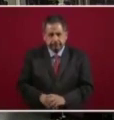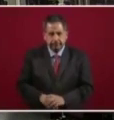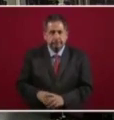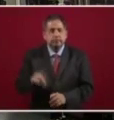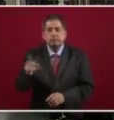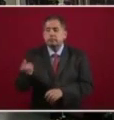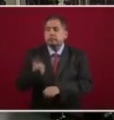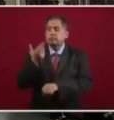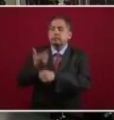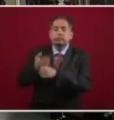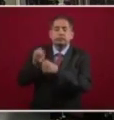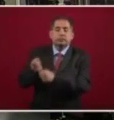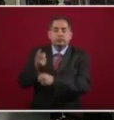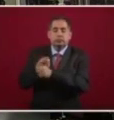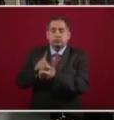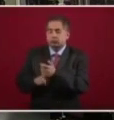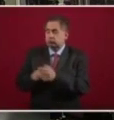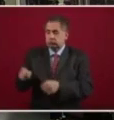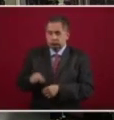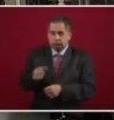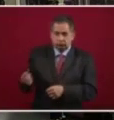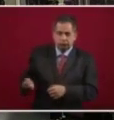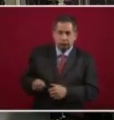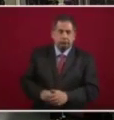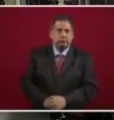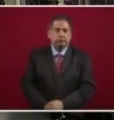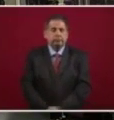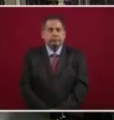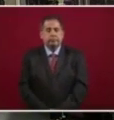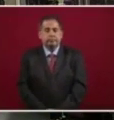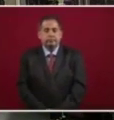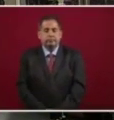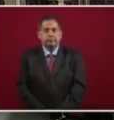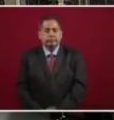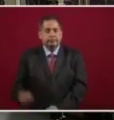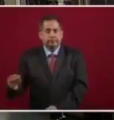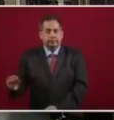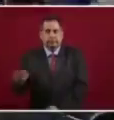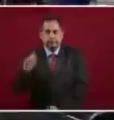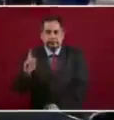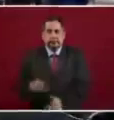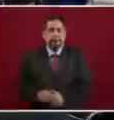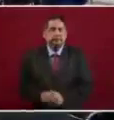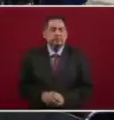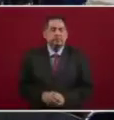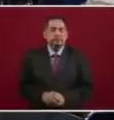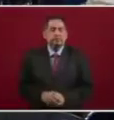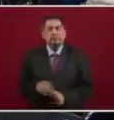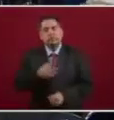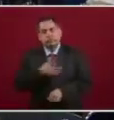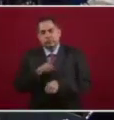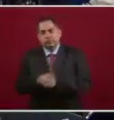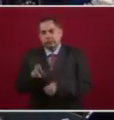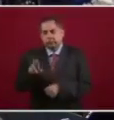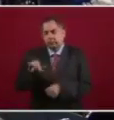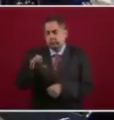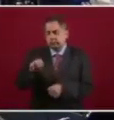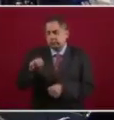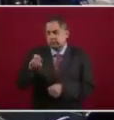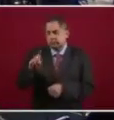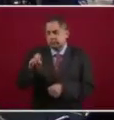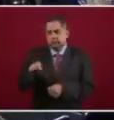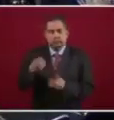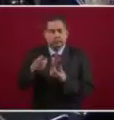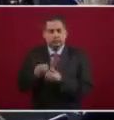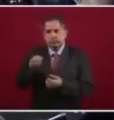el secretario de Seguridad Pública. El presidente Trump acaba de señalar que espera su llamada. Buenos días,